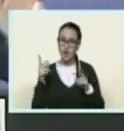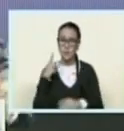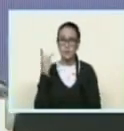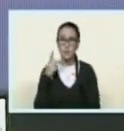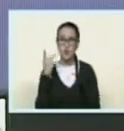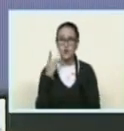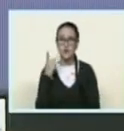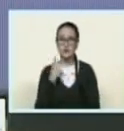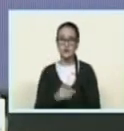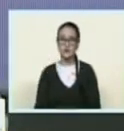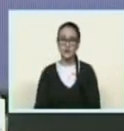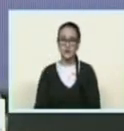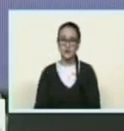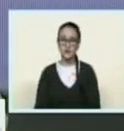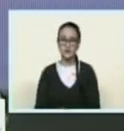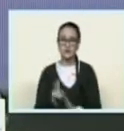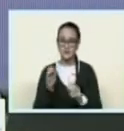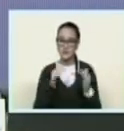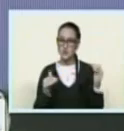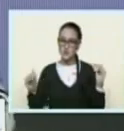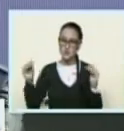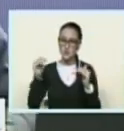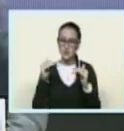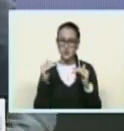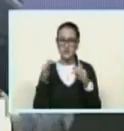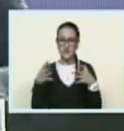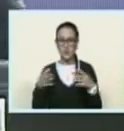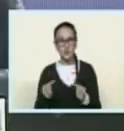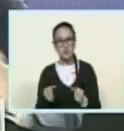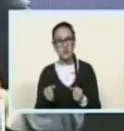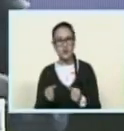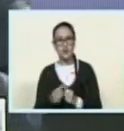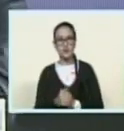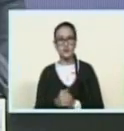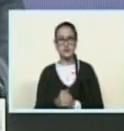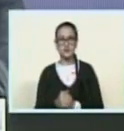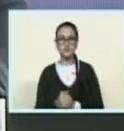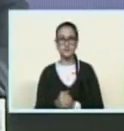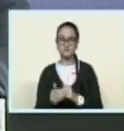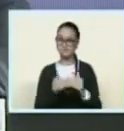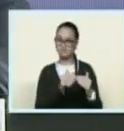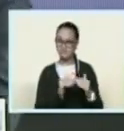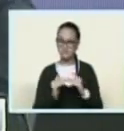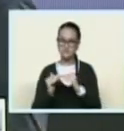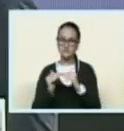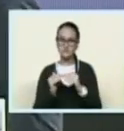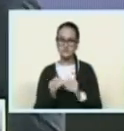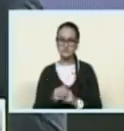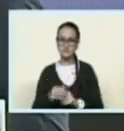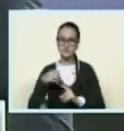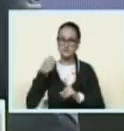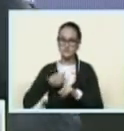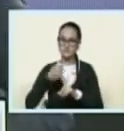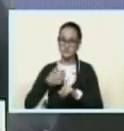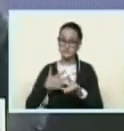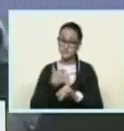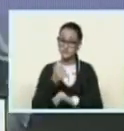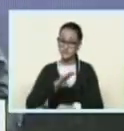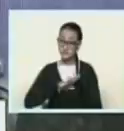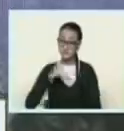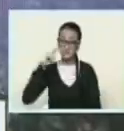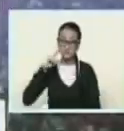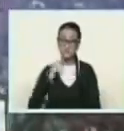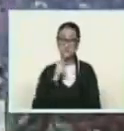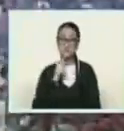políticas en el plano de la soberanía, de la seguridad, de la estabilidad. La victoria del proyecto de